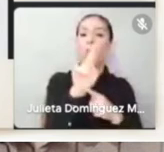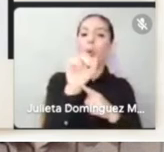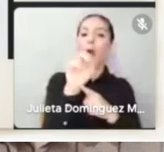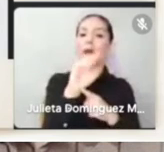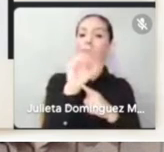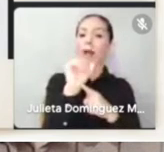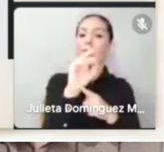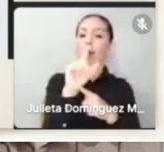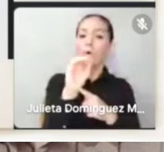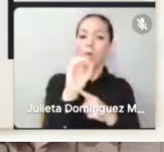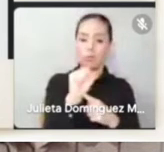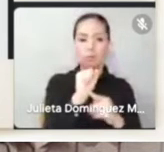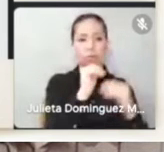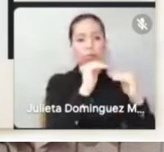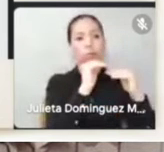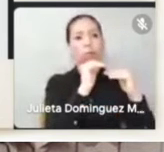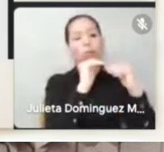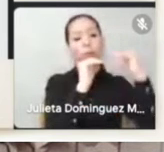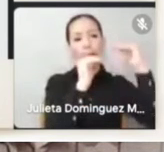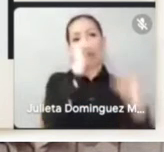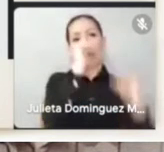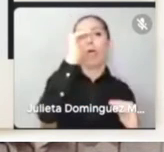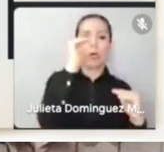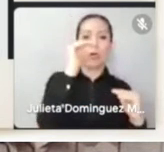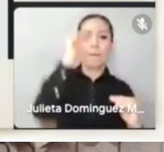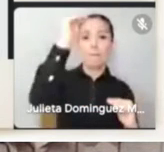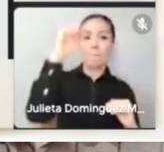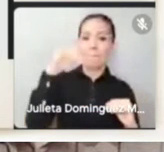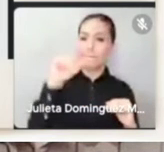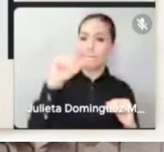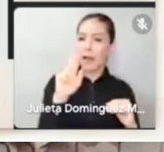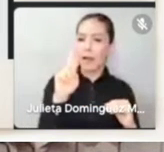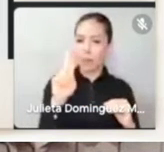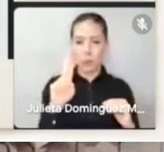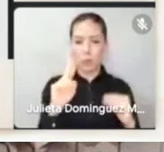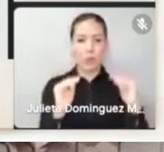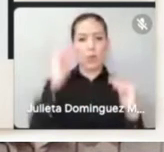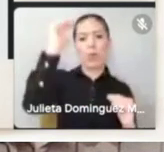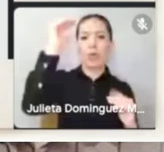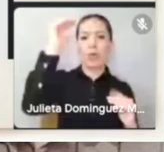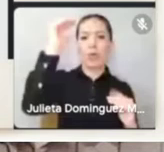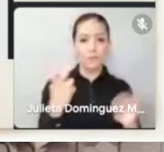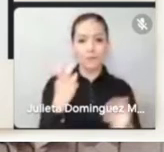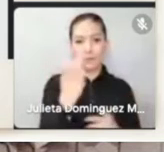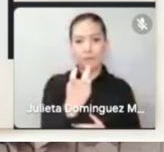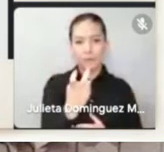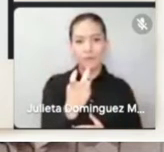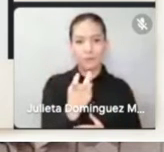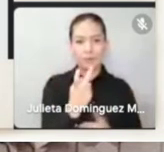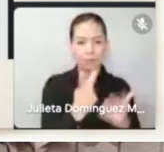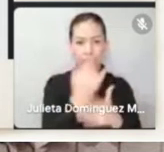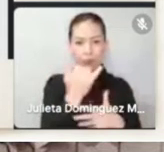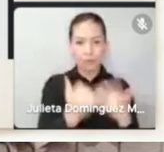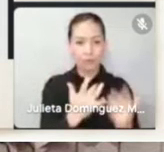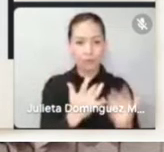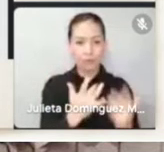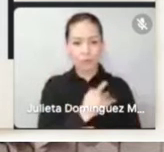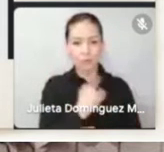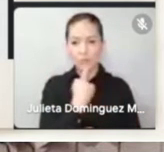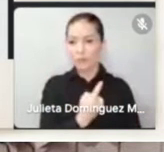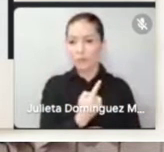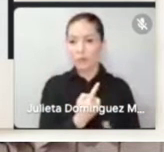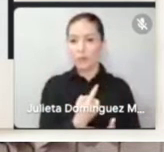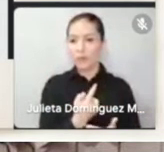ventaja a María Eugenia Campos Galván. Al respecto, en el proyecto se estimó que no basta con señalar